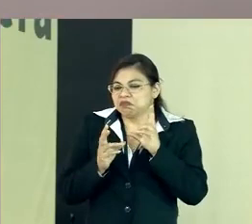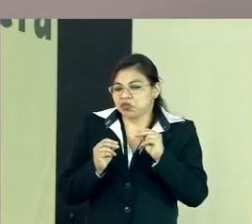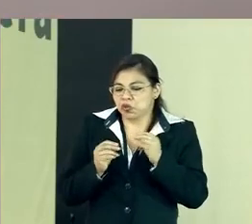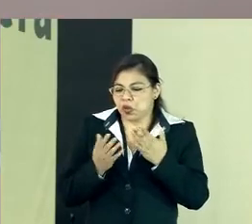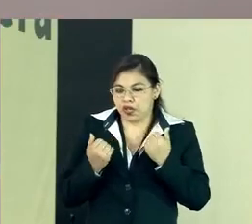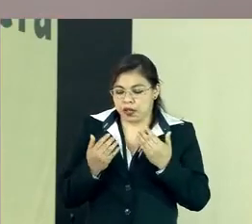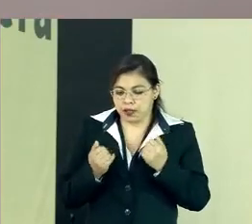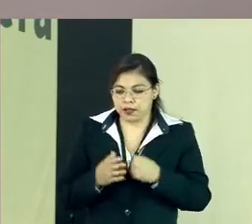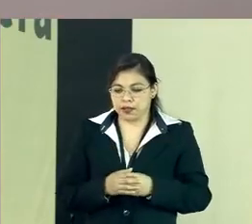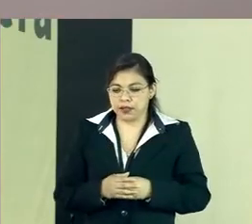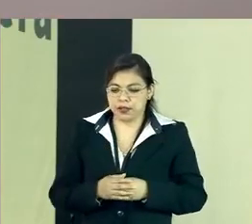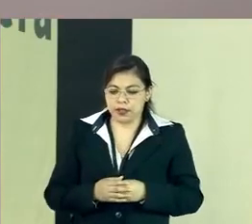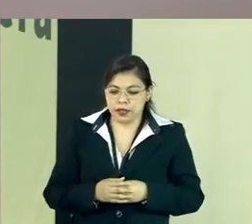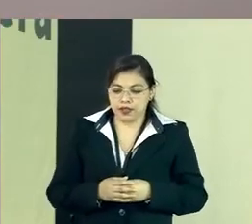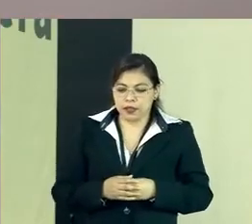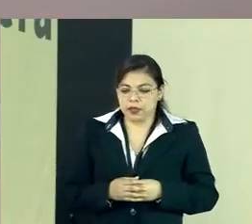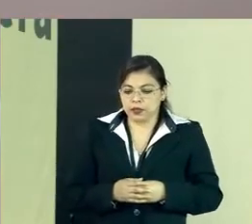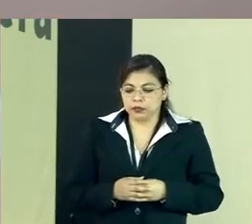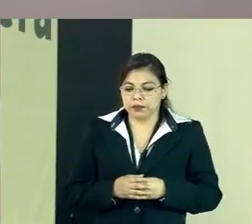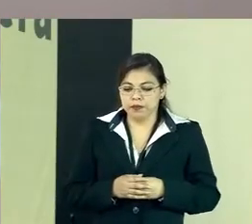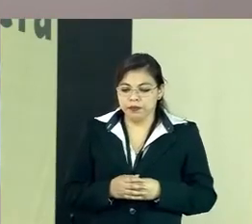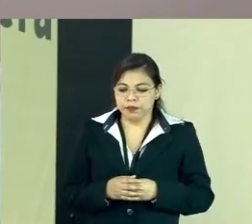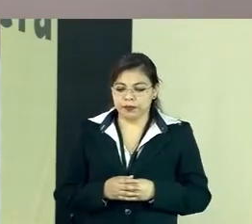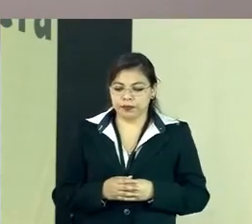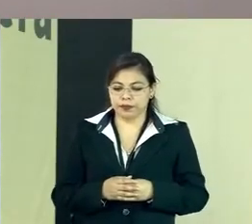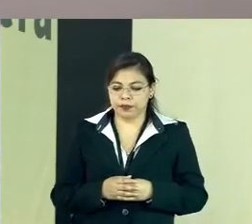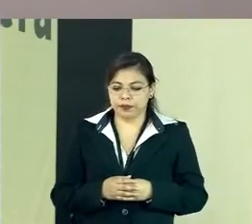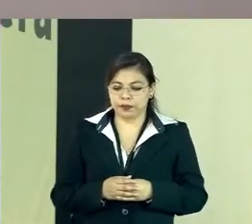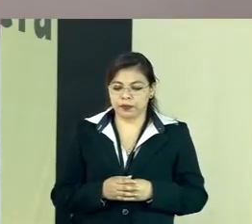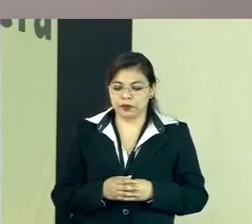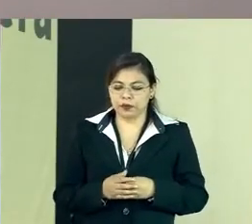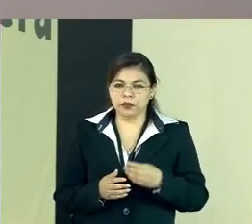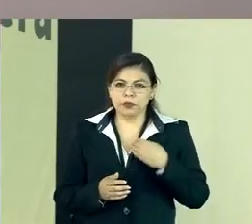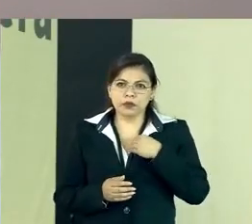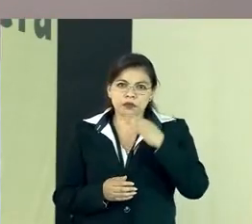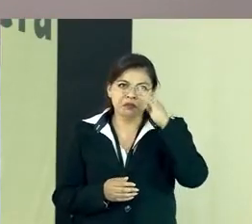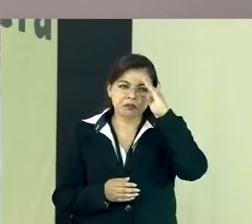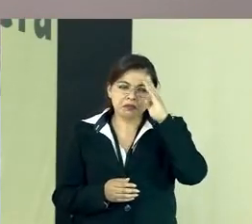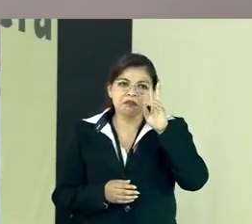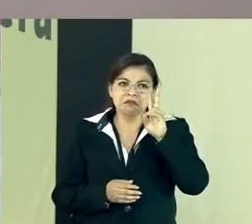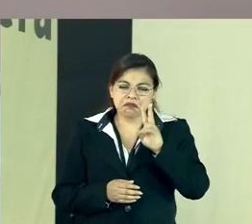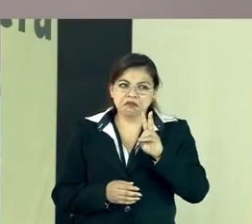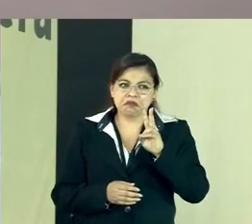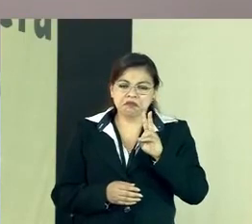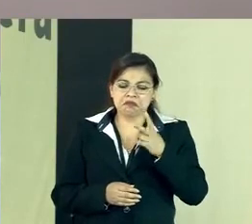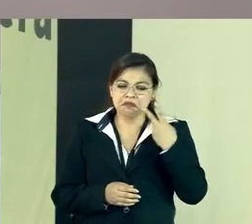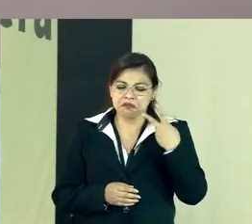reflexiones de de hugo me parecen muy sanas